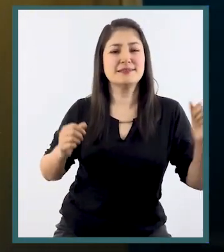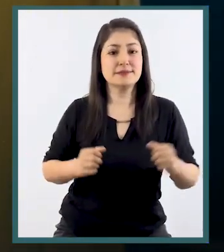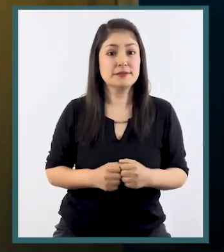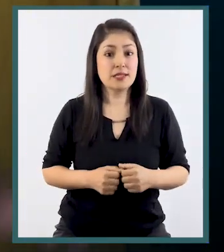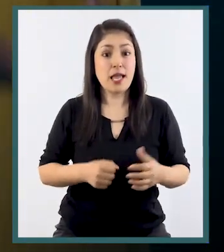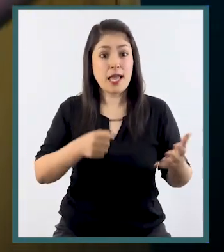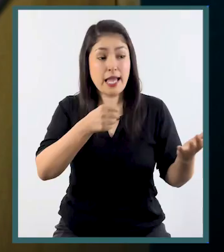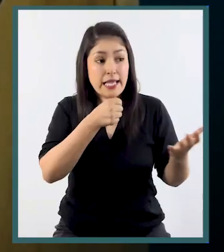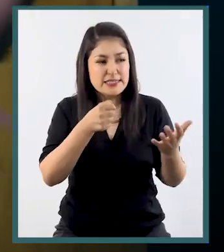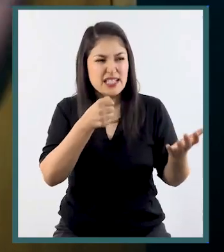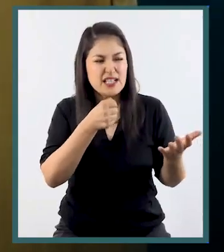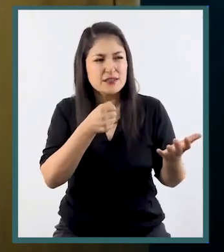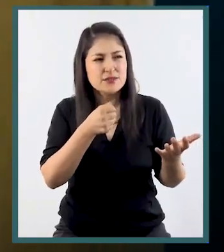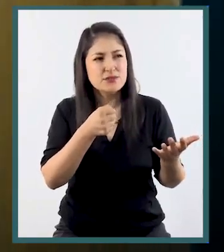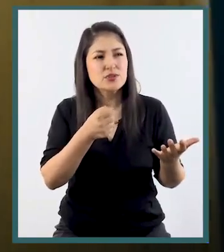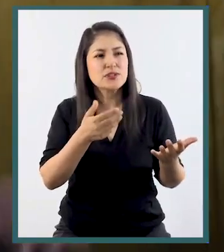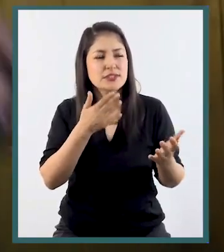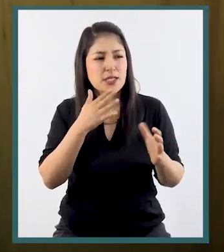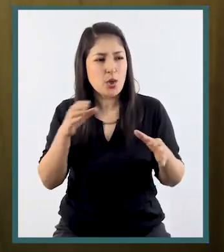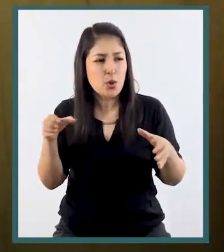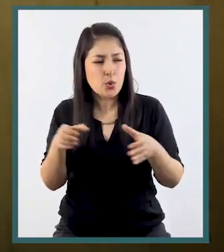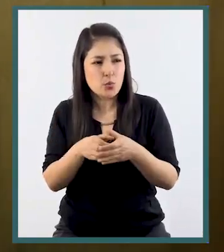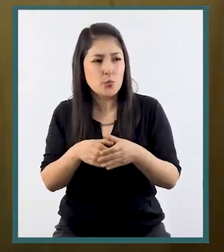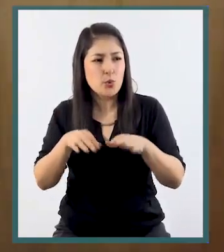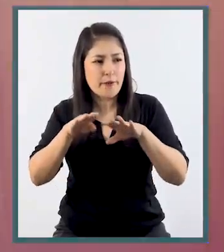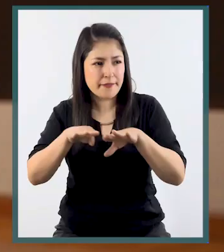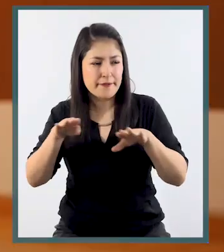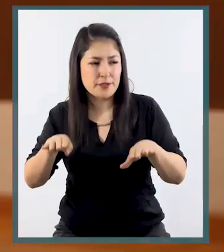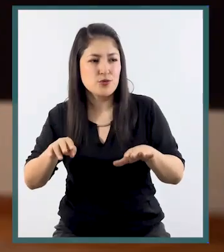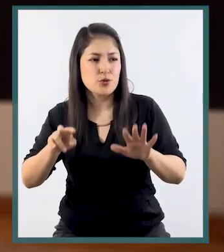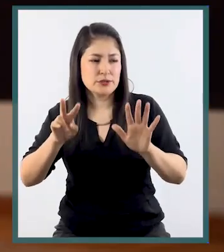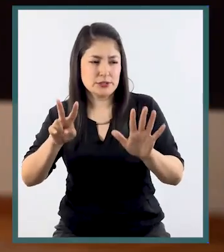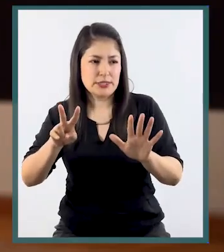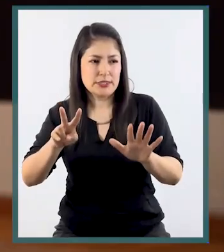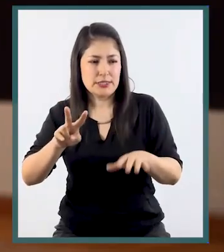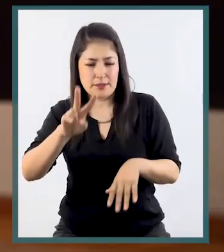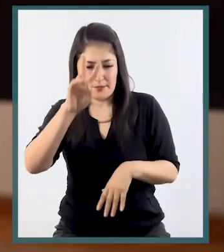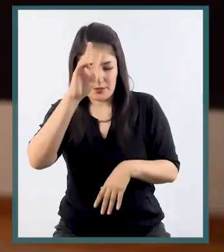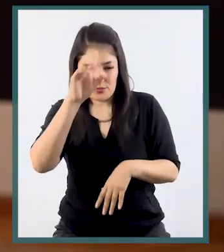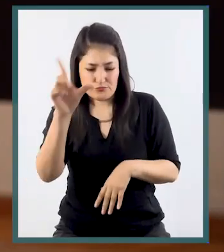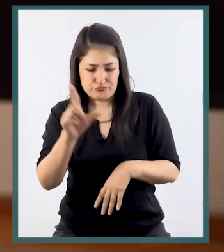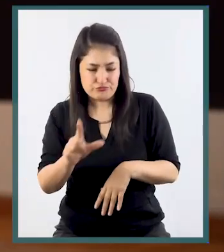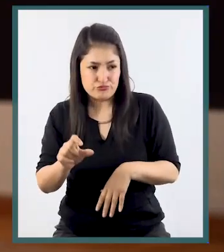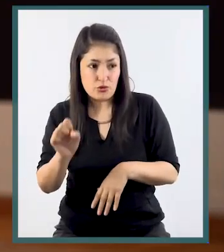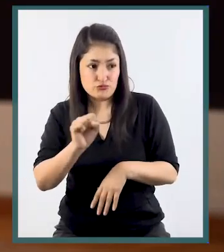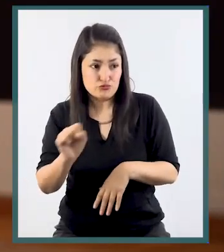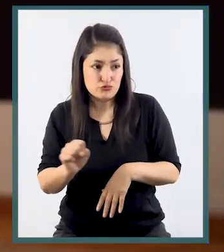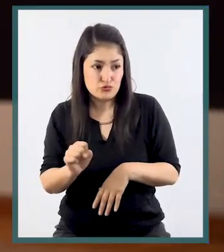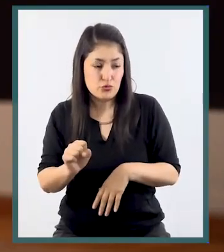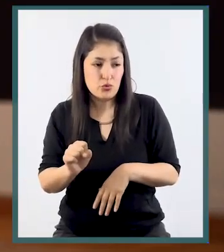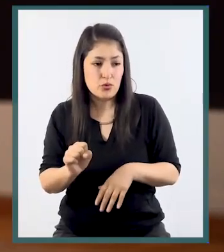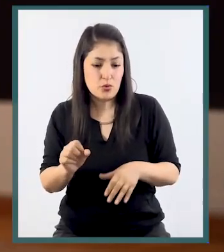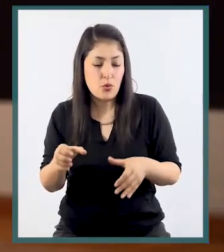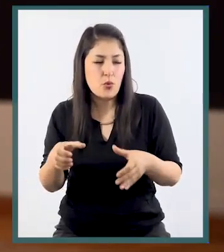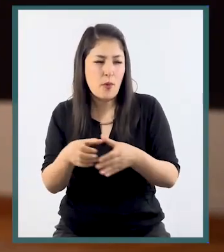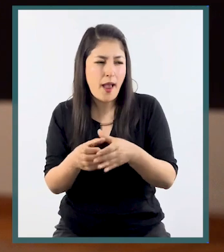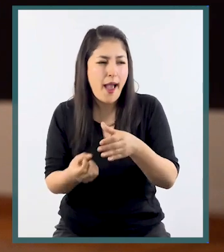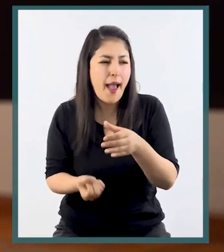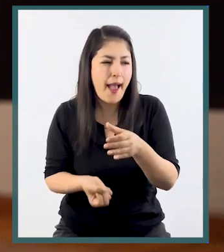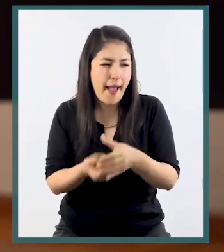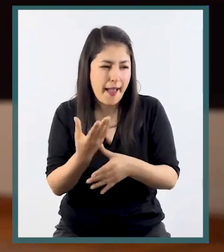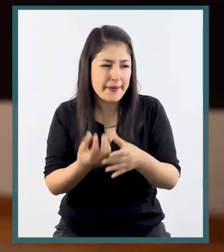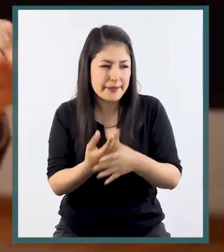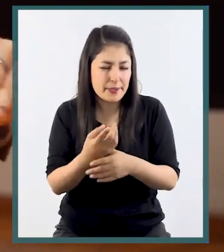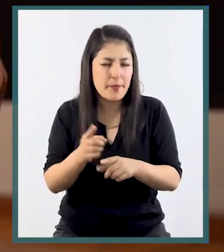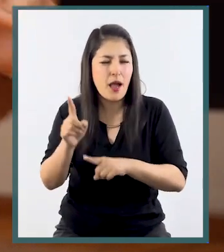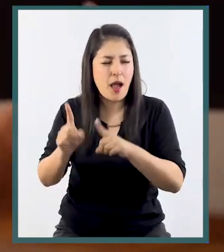La canción está cantada, está interpretada por 7 niños del sur del Perú. Muchos de ellos nacieron en la ciudad de Arequipa. Por